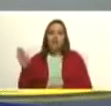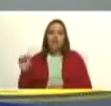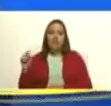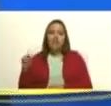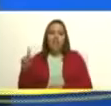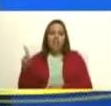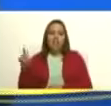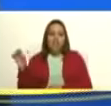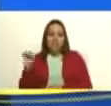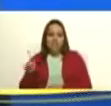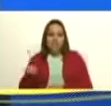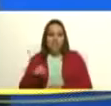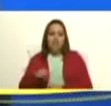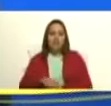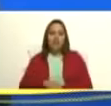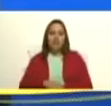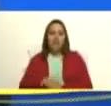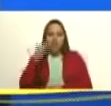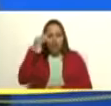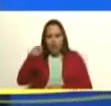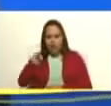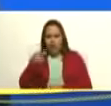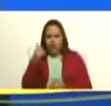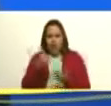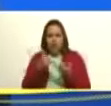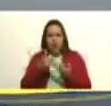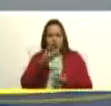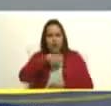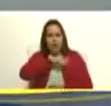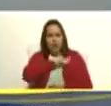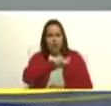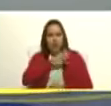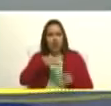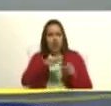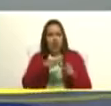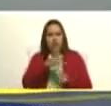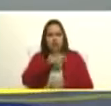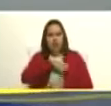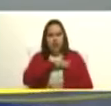saludo. Obregón sí es español, ¿verdad? ¿De qué parte de España?